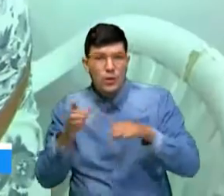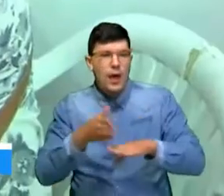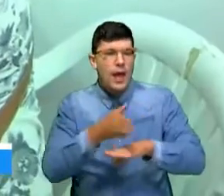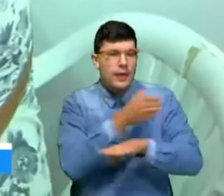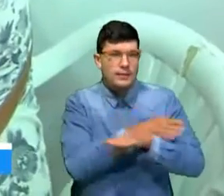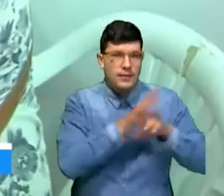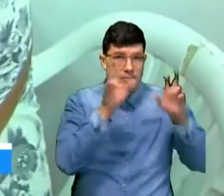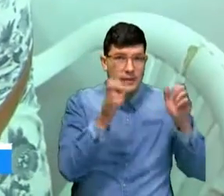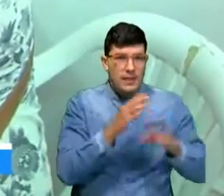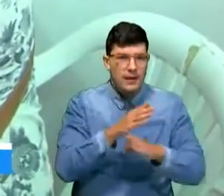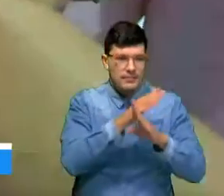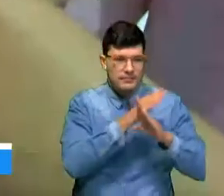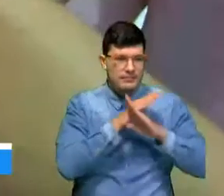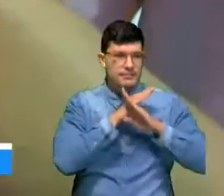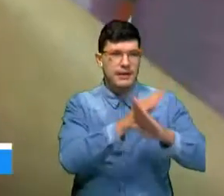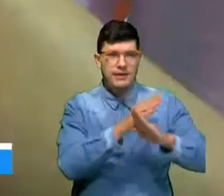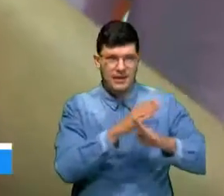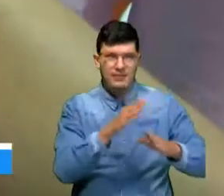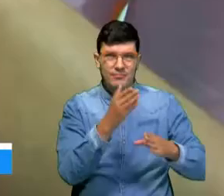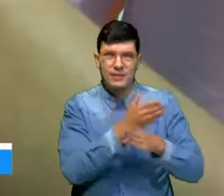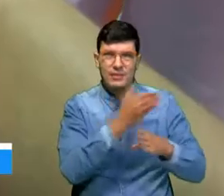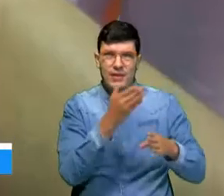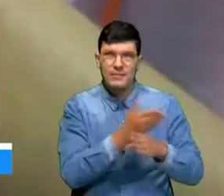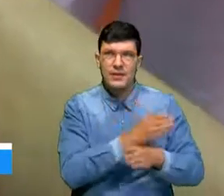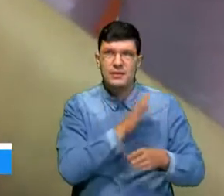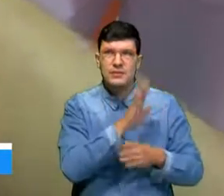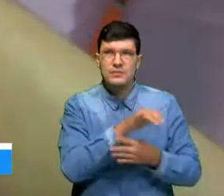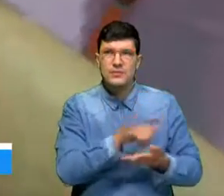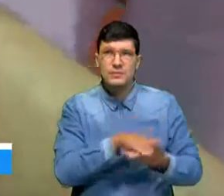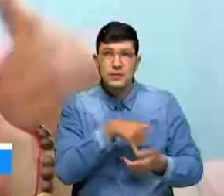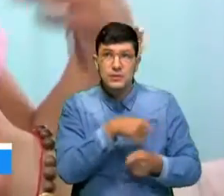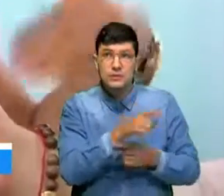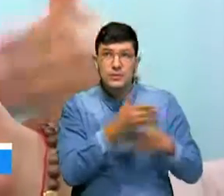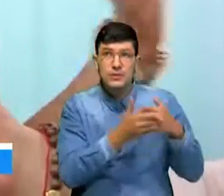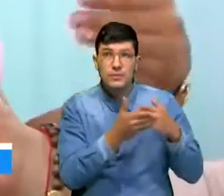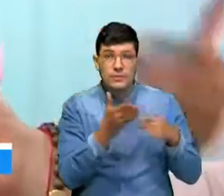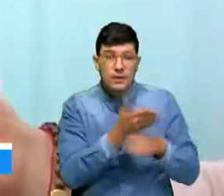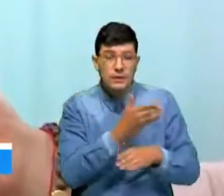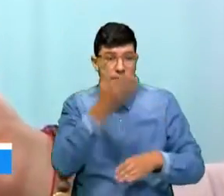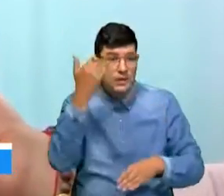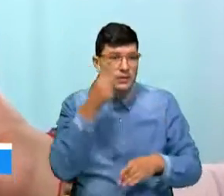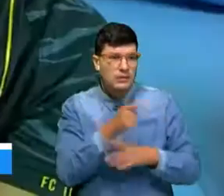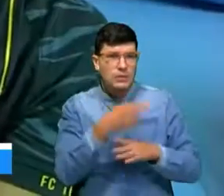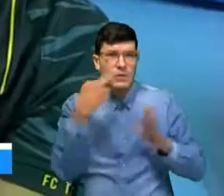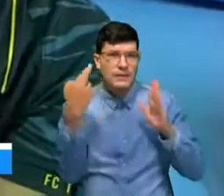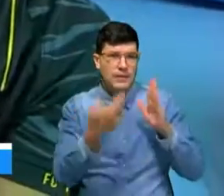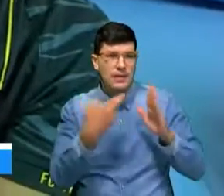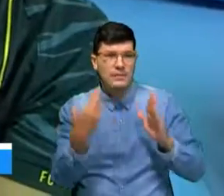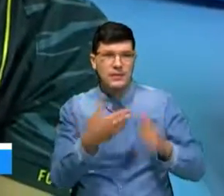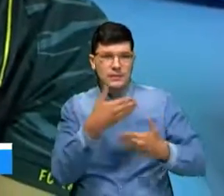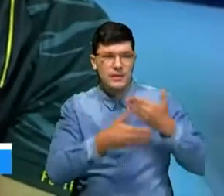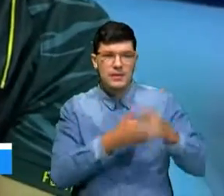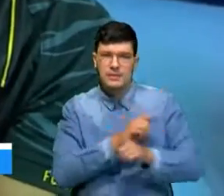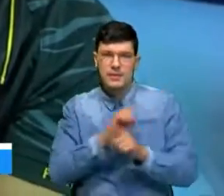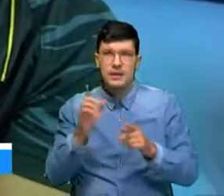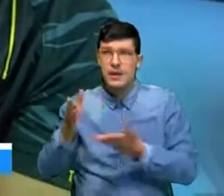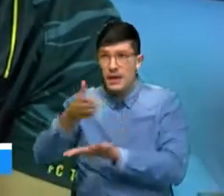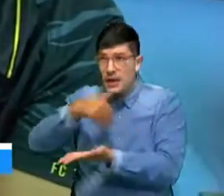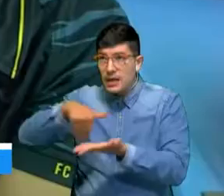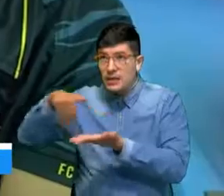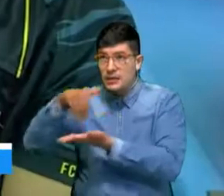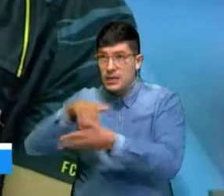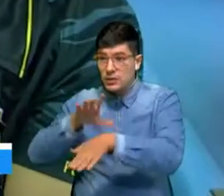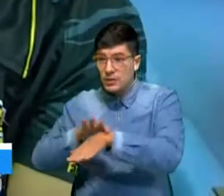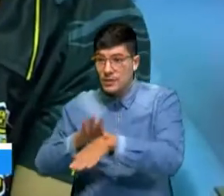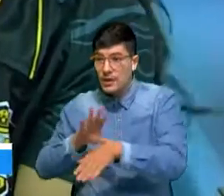de la prevención prevención de lesiones y que ese lesión si ya la ha tenido no se vuelva a repetir el centro médico al servicio de los